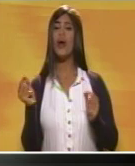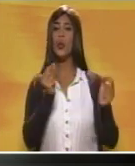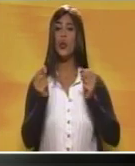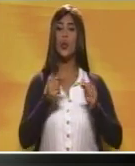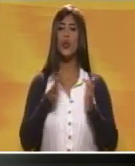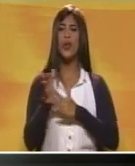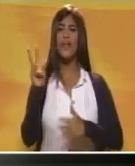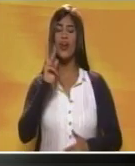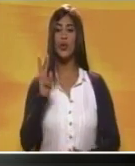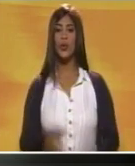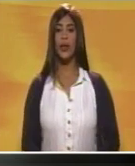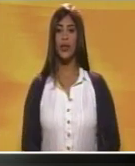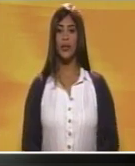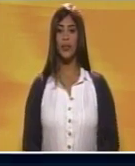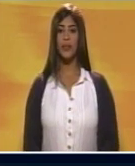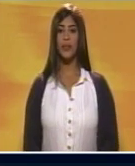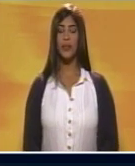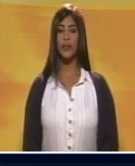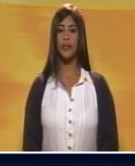Venezuela.